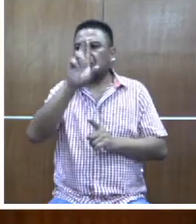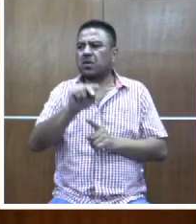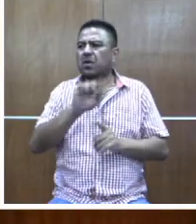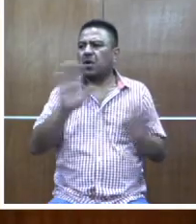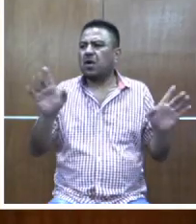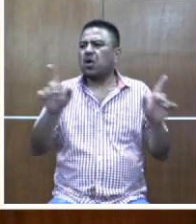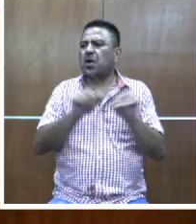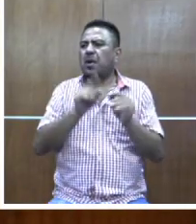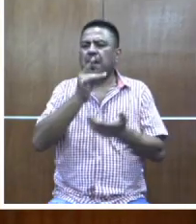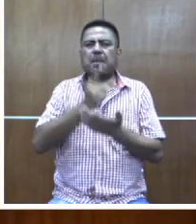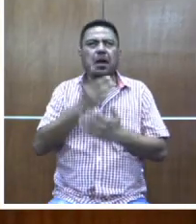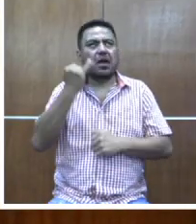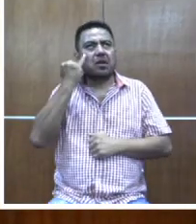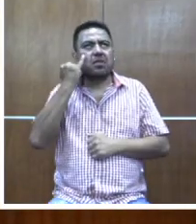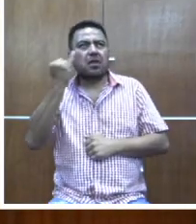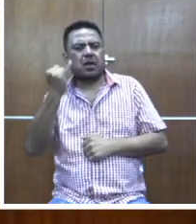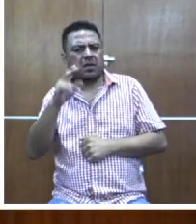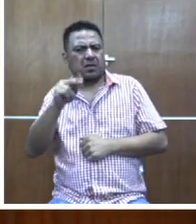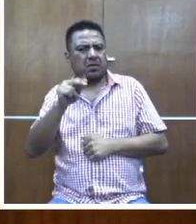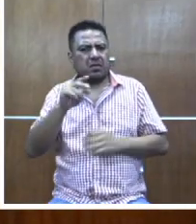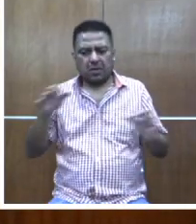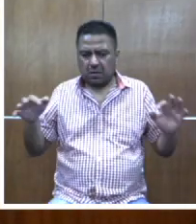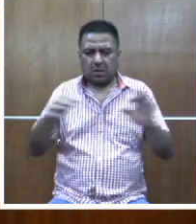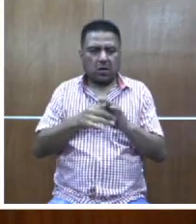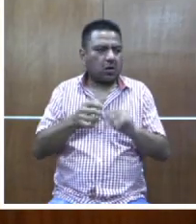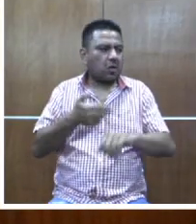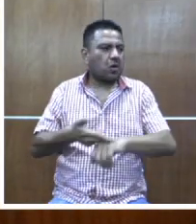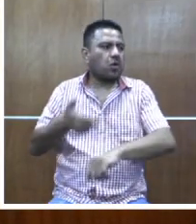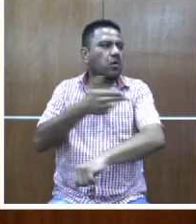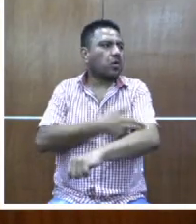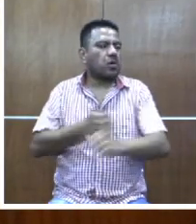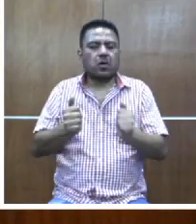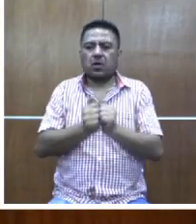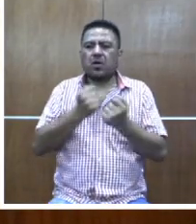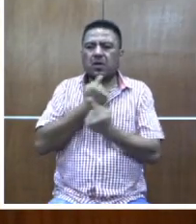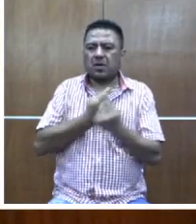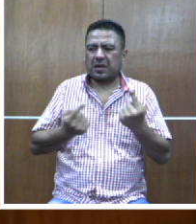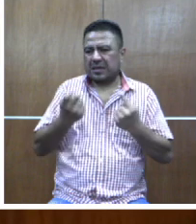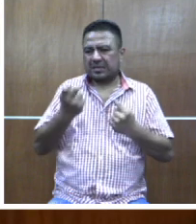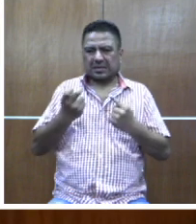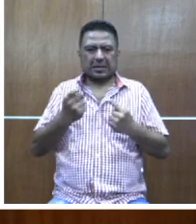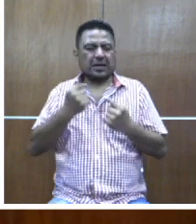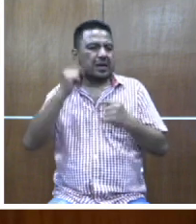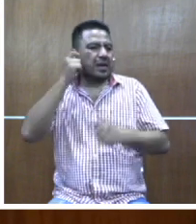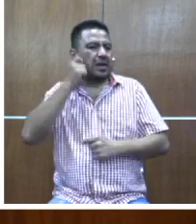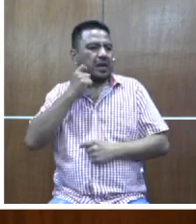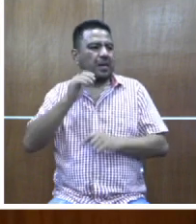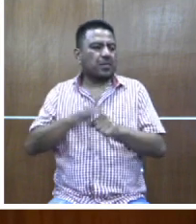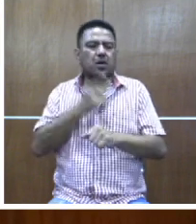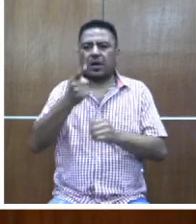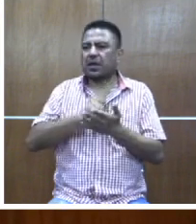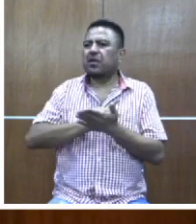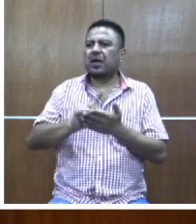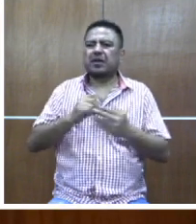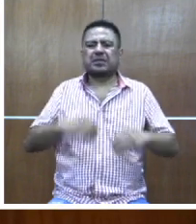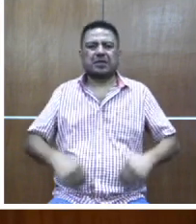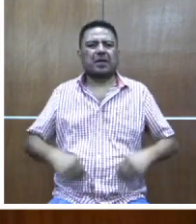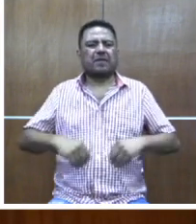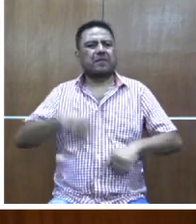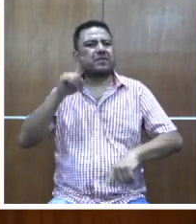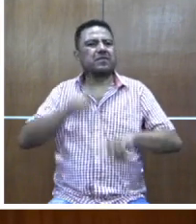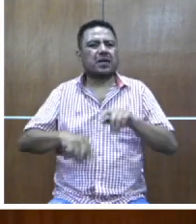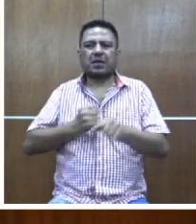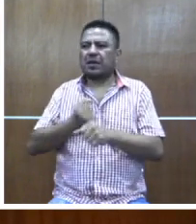un simple conjunto de ideas, es un pacto de honor con la infancia guerrerense, porque el derecho a vivir libres de violencia